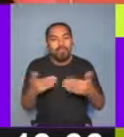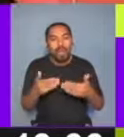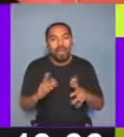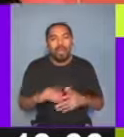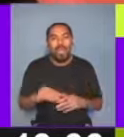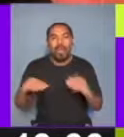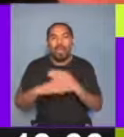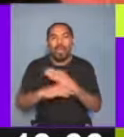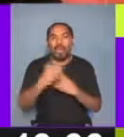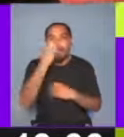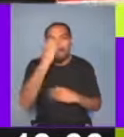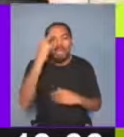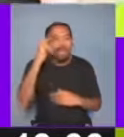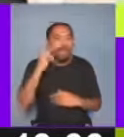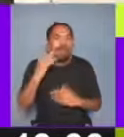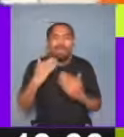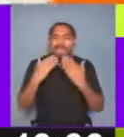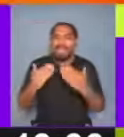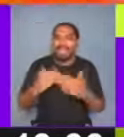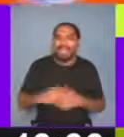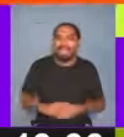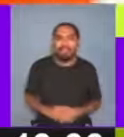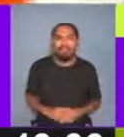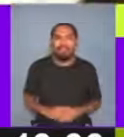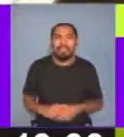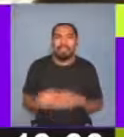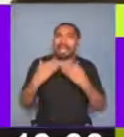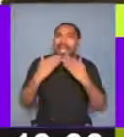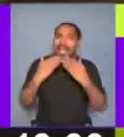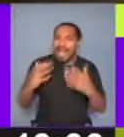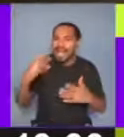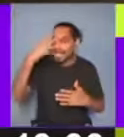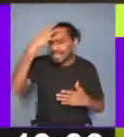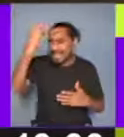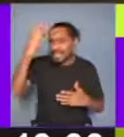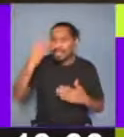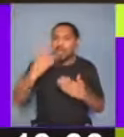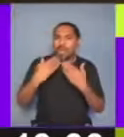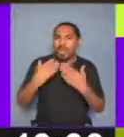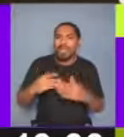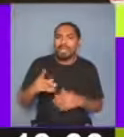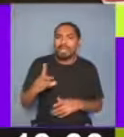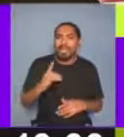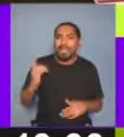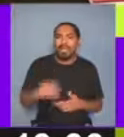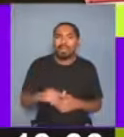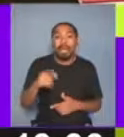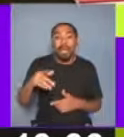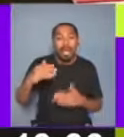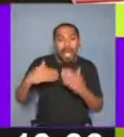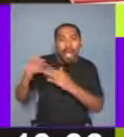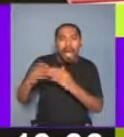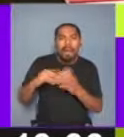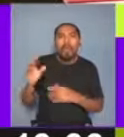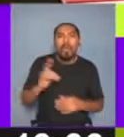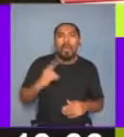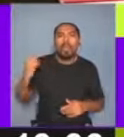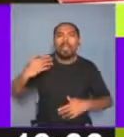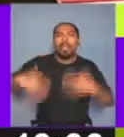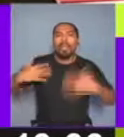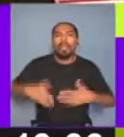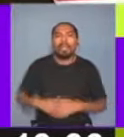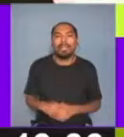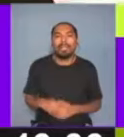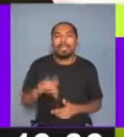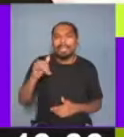no bien muchas gracias de nada buenas gracias gracias Nico ahí estaba las palabras de nuestro director de emergencia s